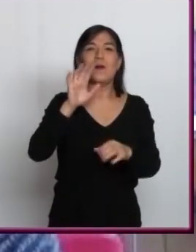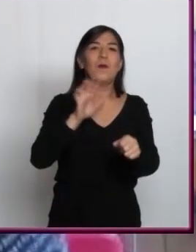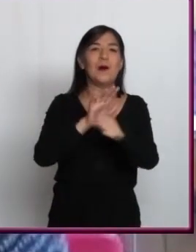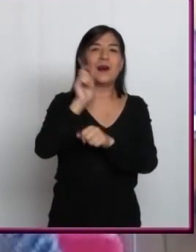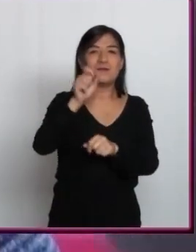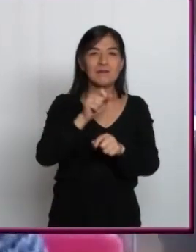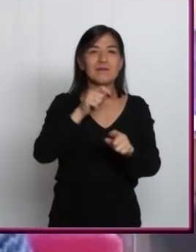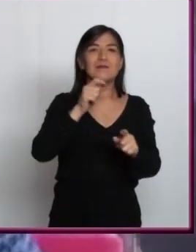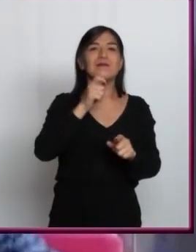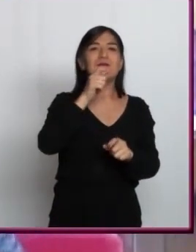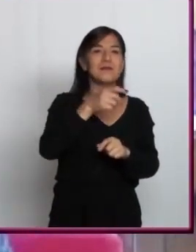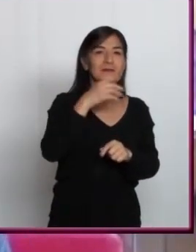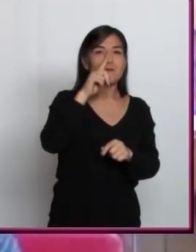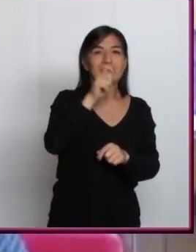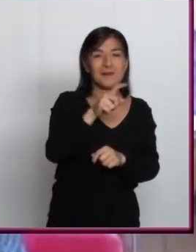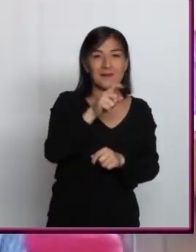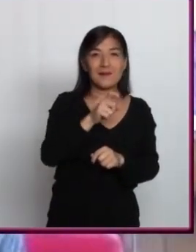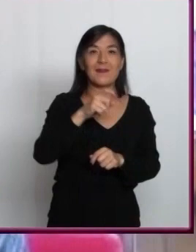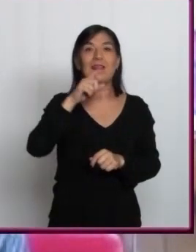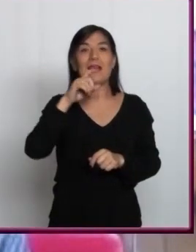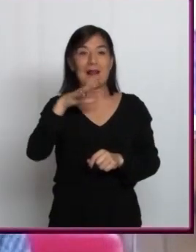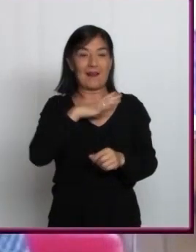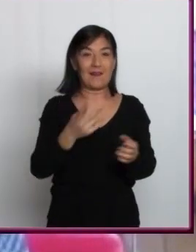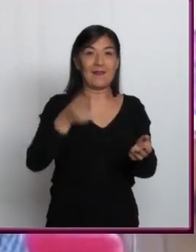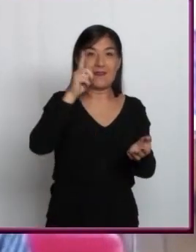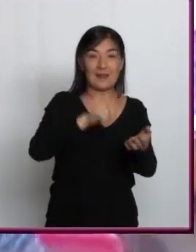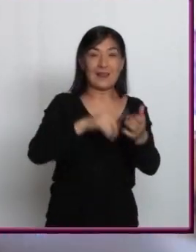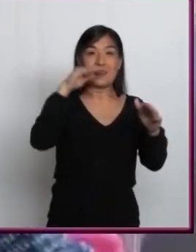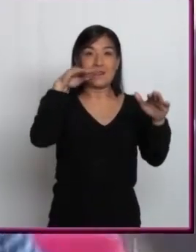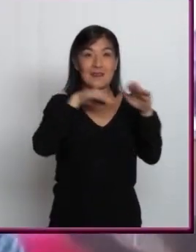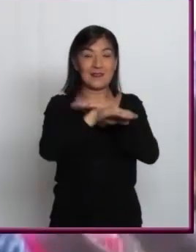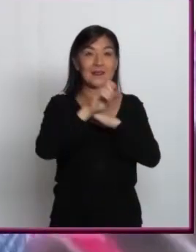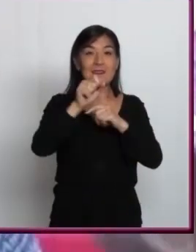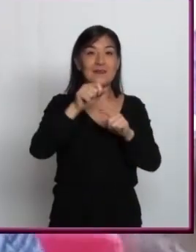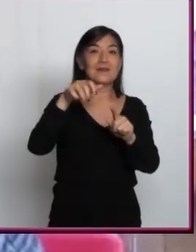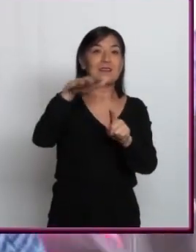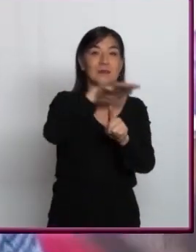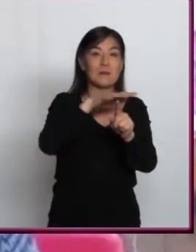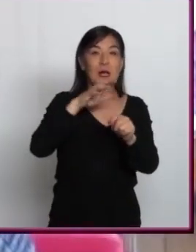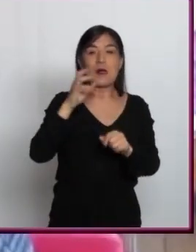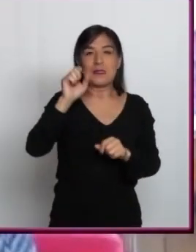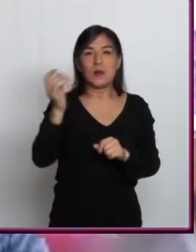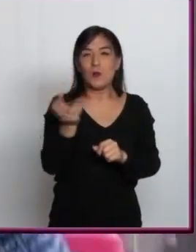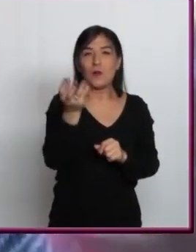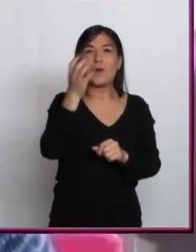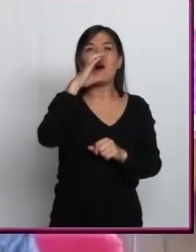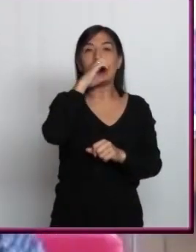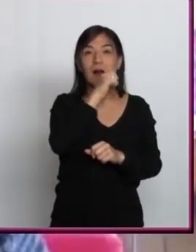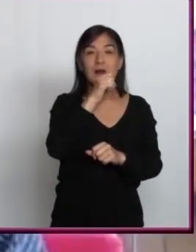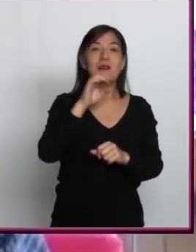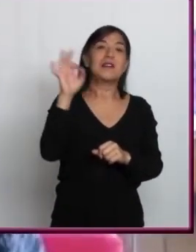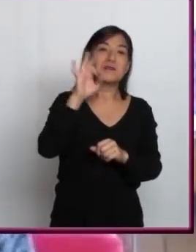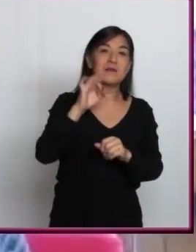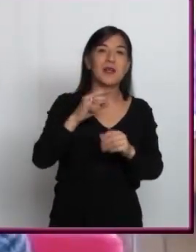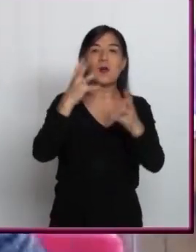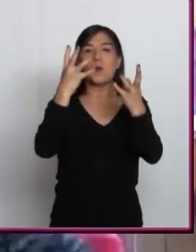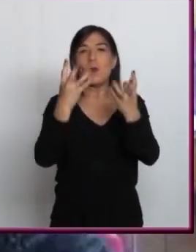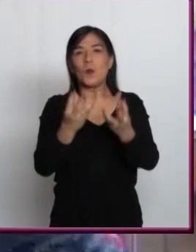estado están los compuestos, o sea, si hay agua en su atmósfera va a ser vapor o se va a condensar y va a